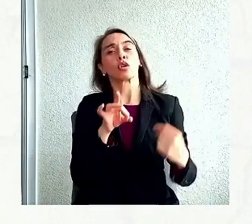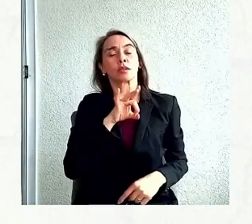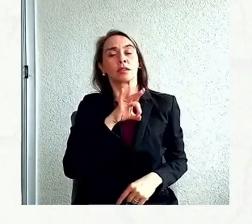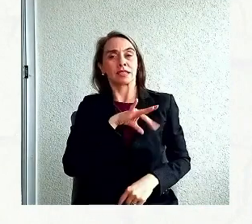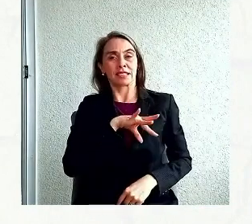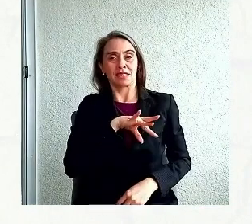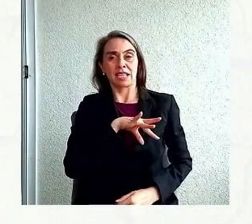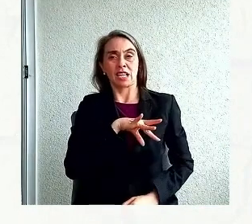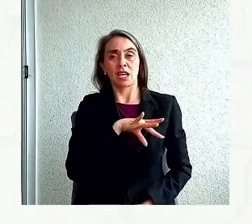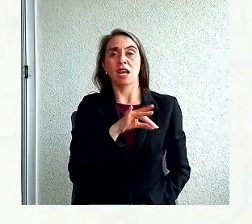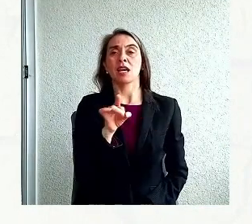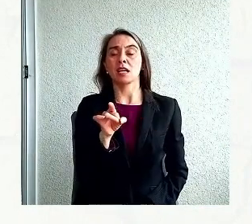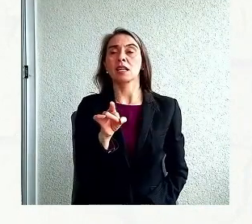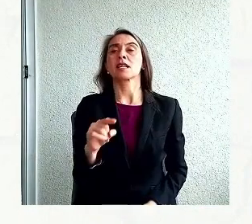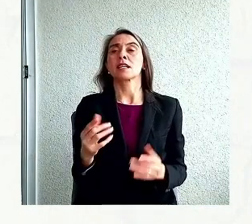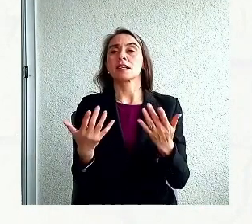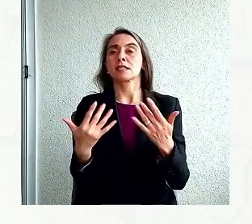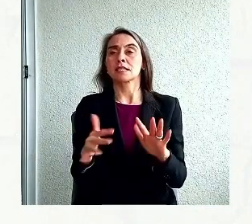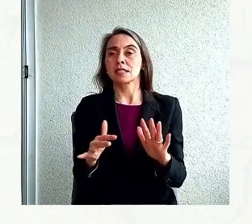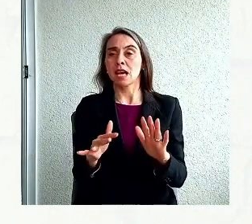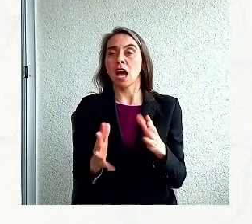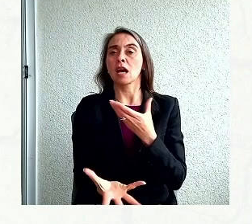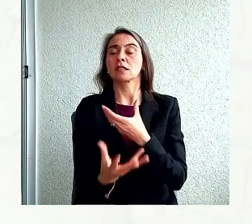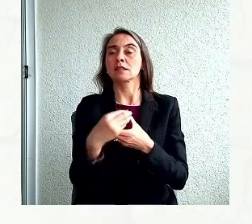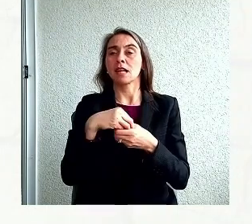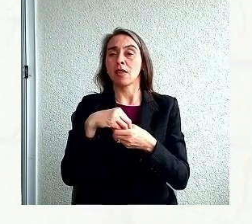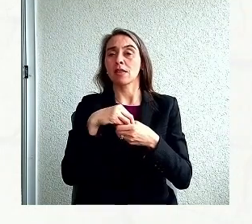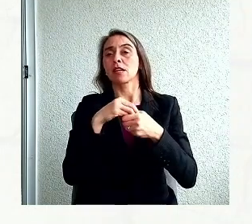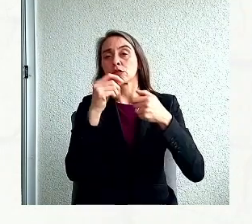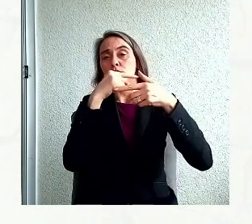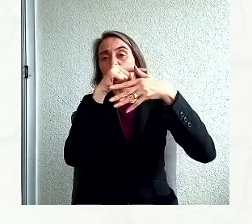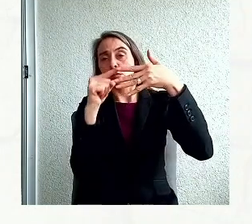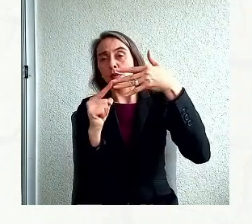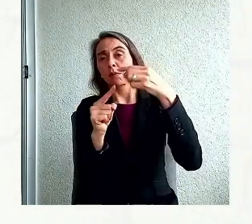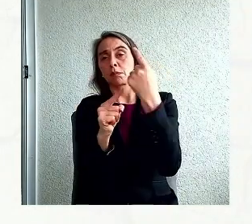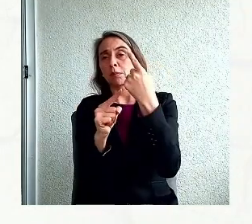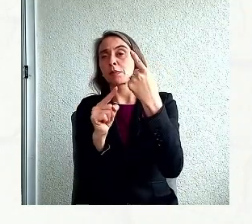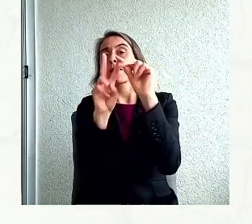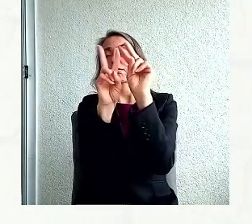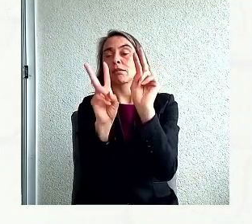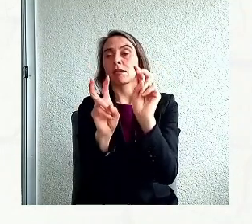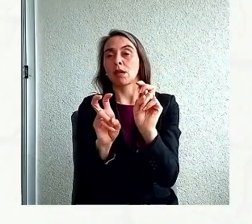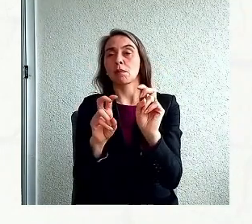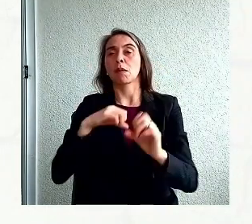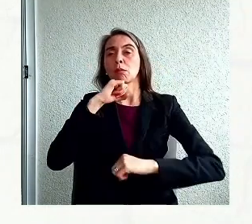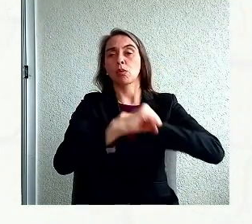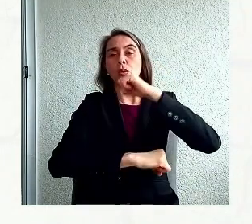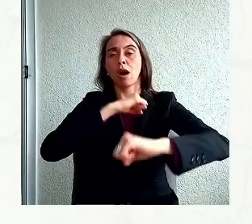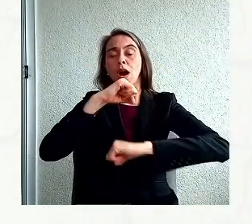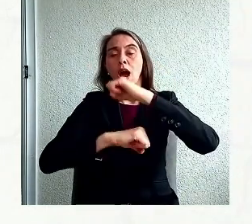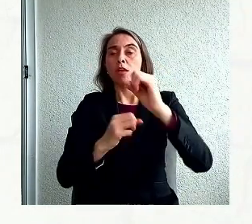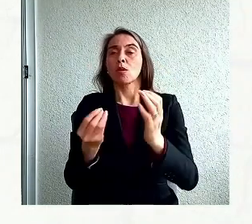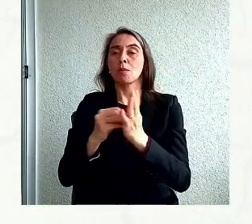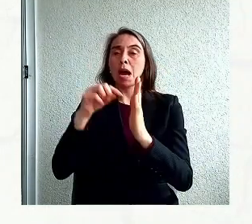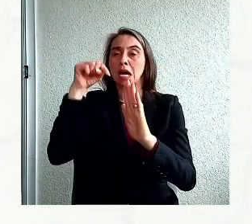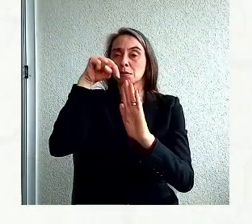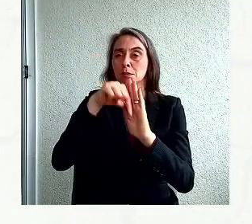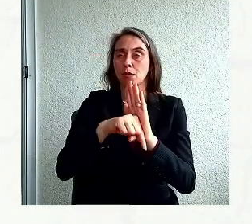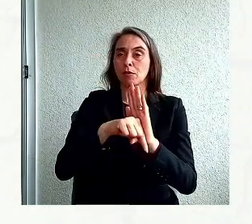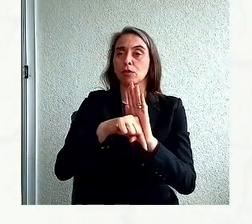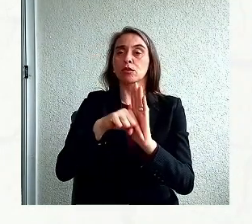y se va a ir agudizando con el tiempo cada vez más. Ya vemos en la zona norte y centro es que esta crisis está cobrando una